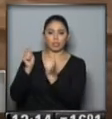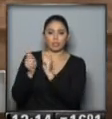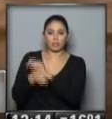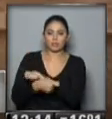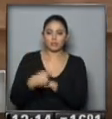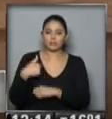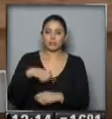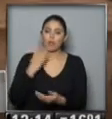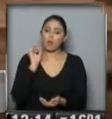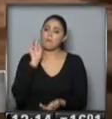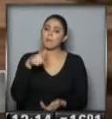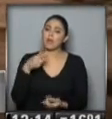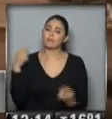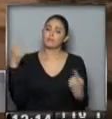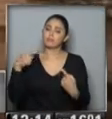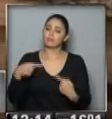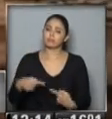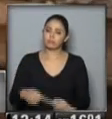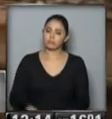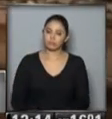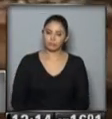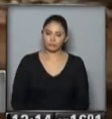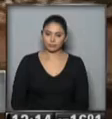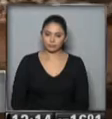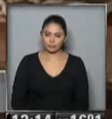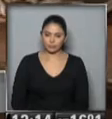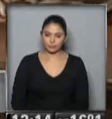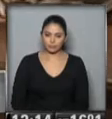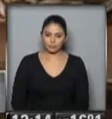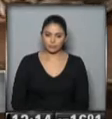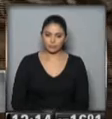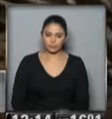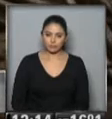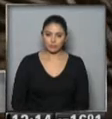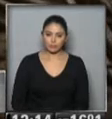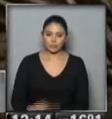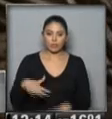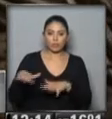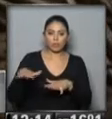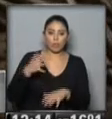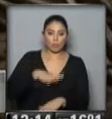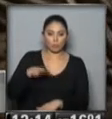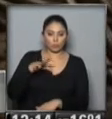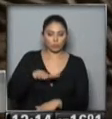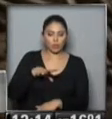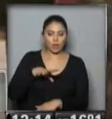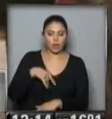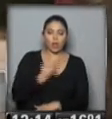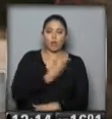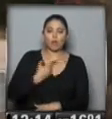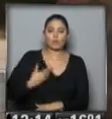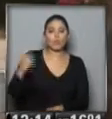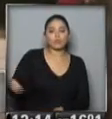a rajatabla los planes de austeridad ordenados desde Bruselas. En ese recorrido, Portugal pasó por el gobierno